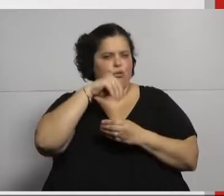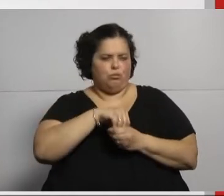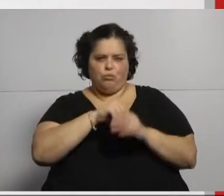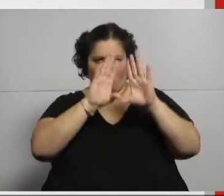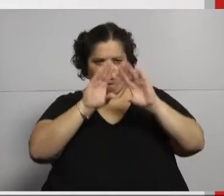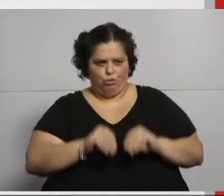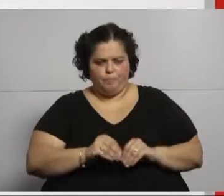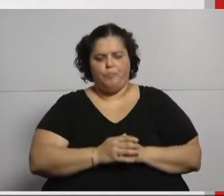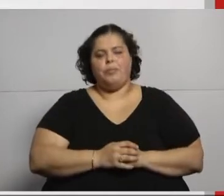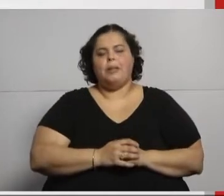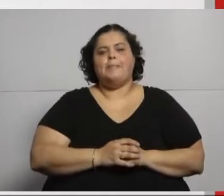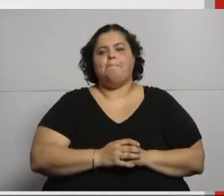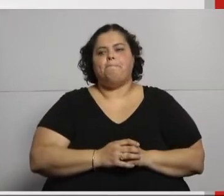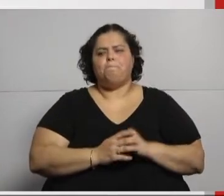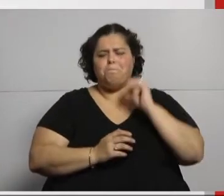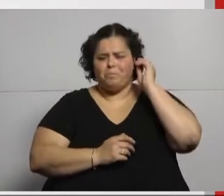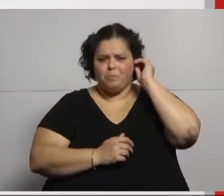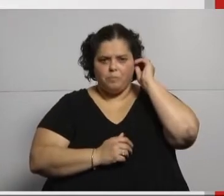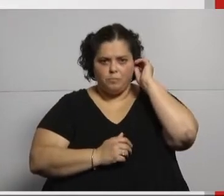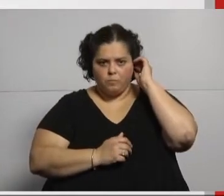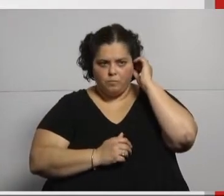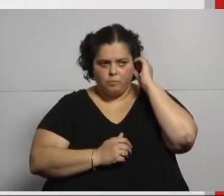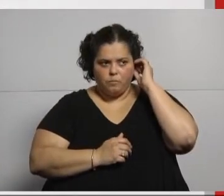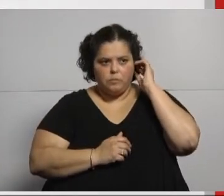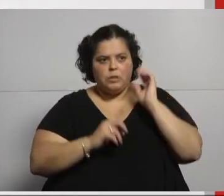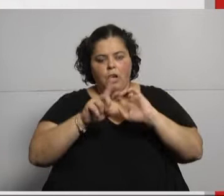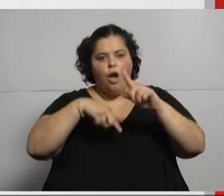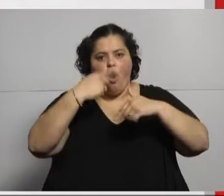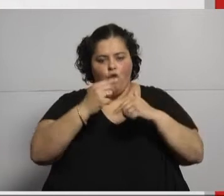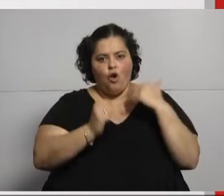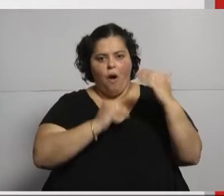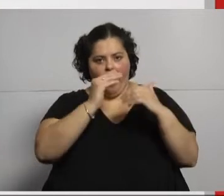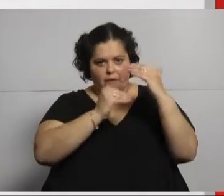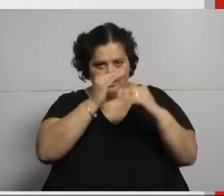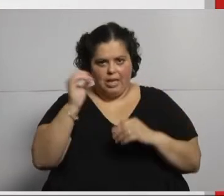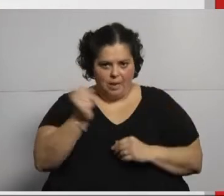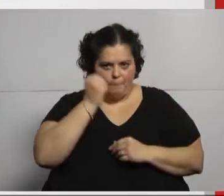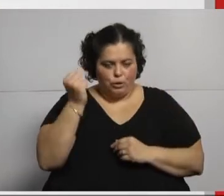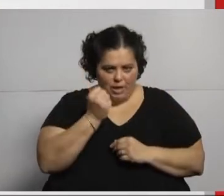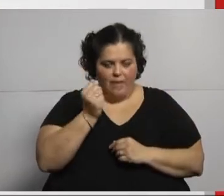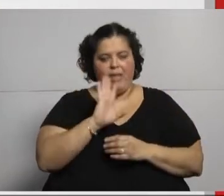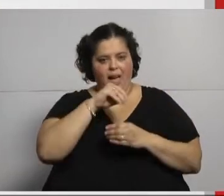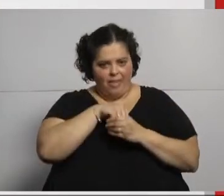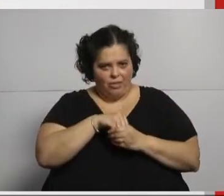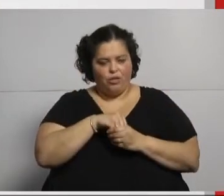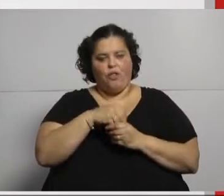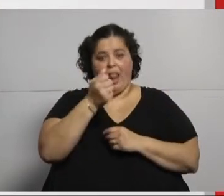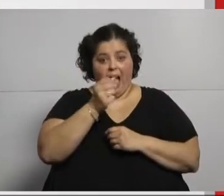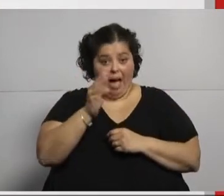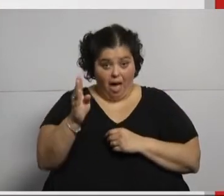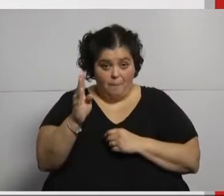voy mostrando rápidamente algunos de estos avances, pero otro hito importante dentro de estas aplicaciones ha sido la posibilidad